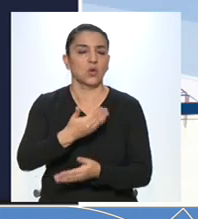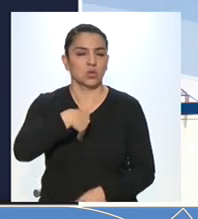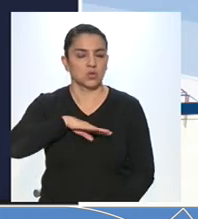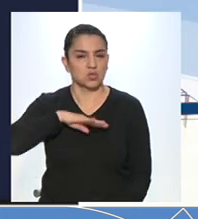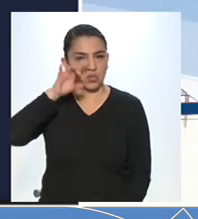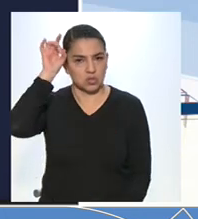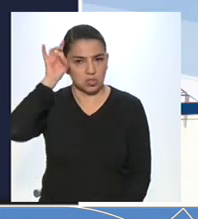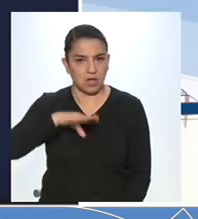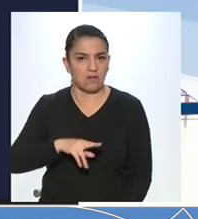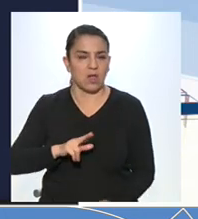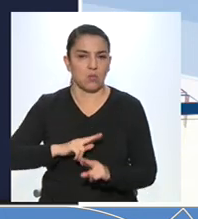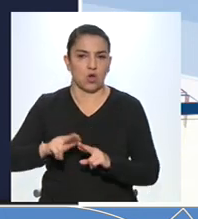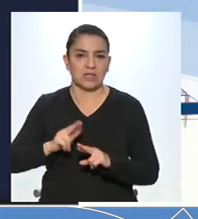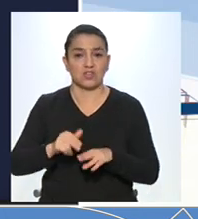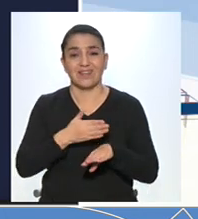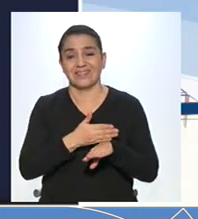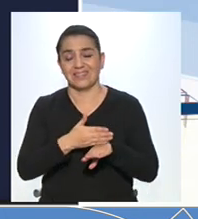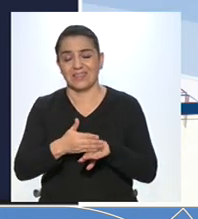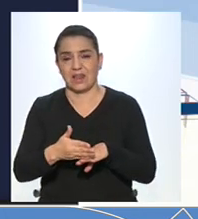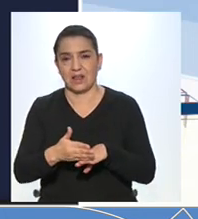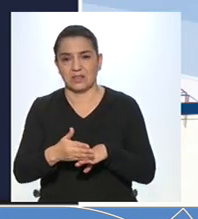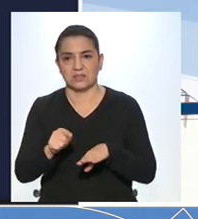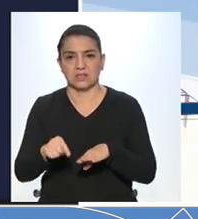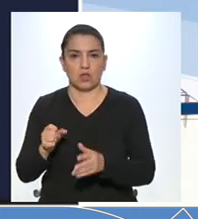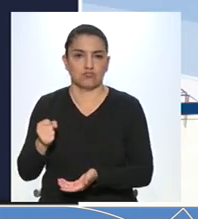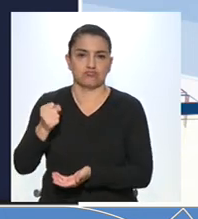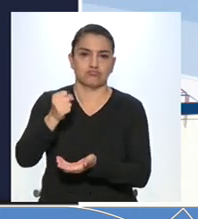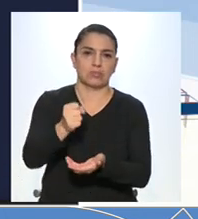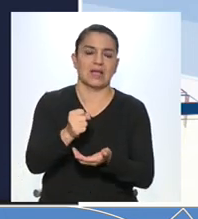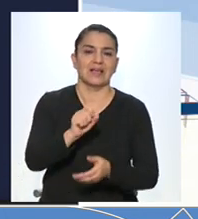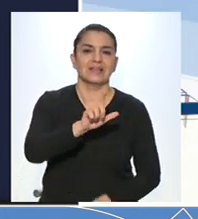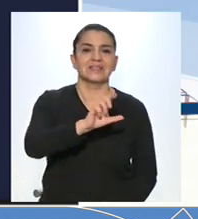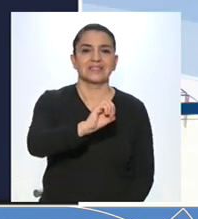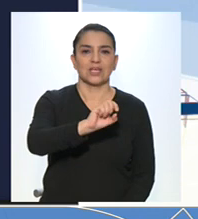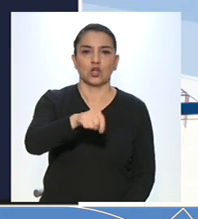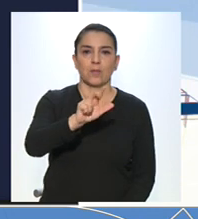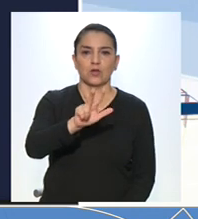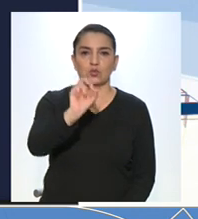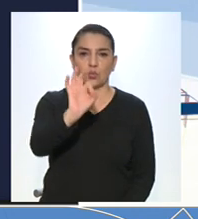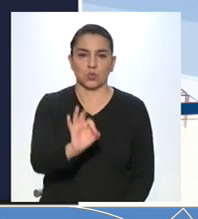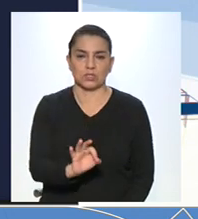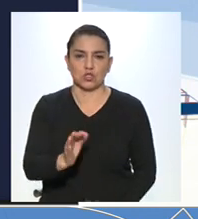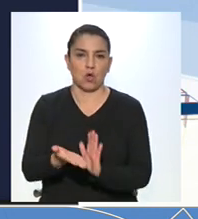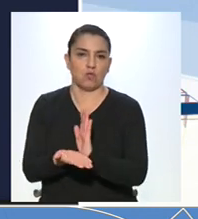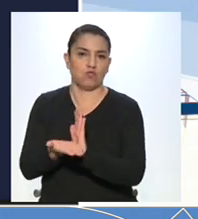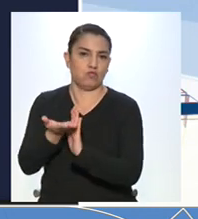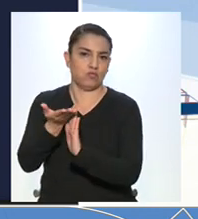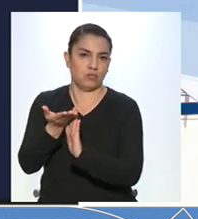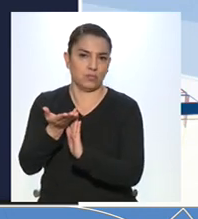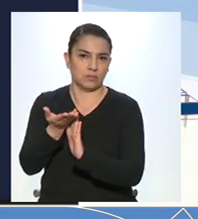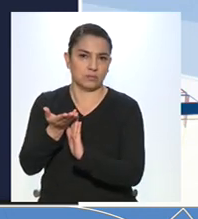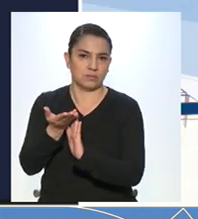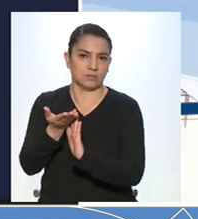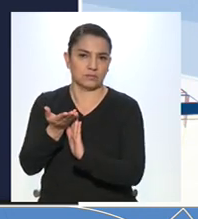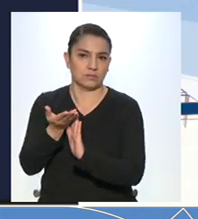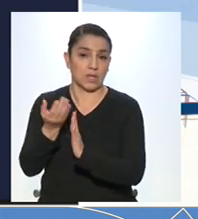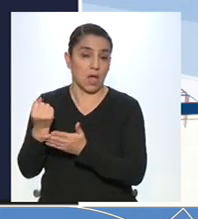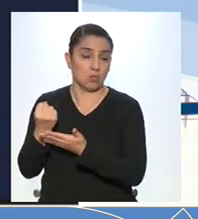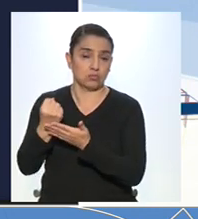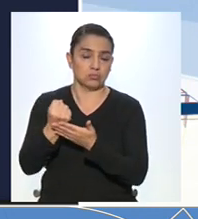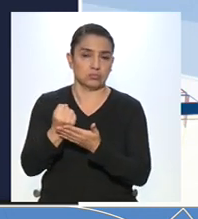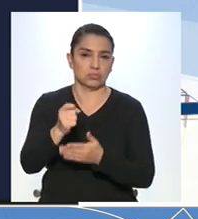comenzó a implementarse algo más tarde, aportó del orden del 0,8% e incrementó esa contribución